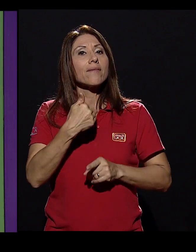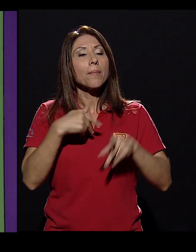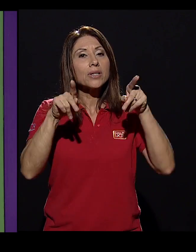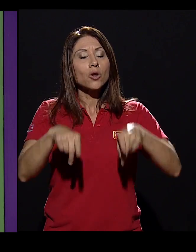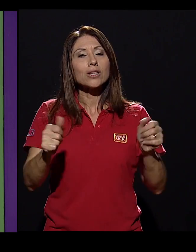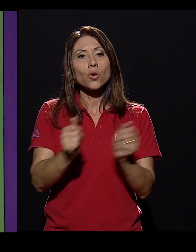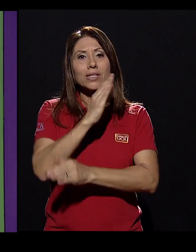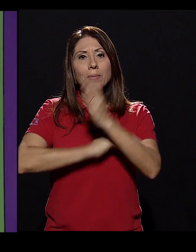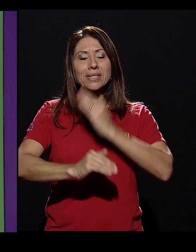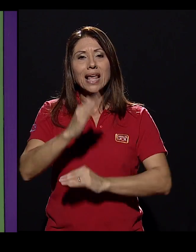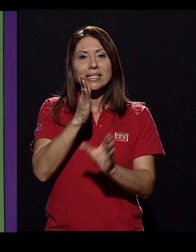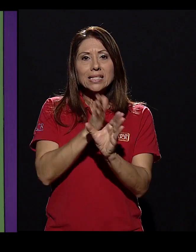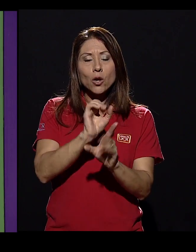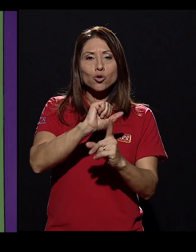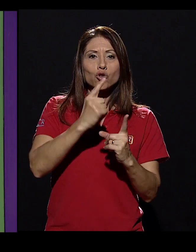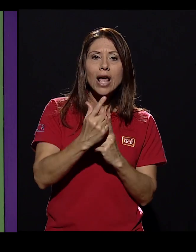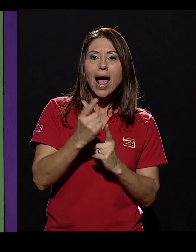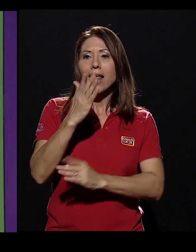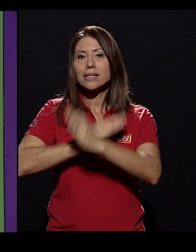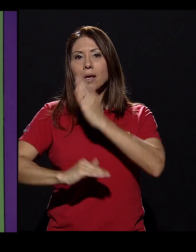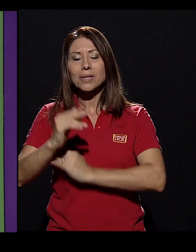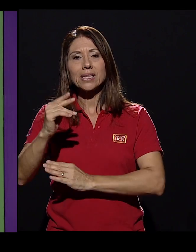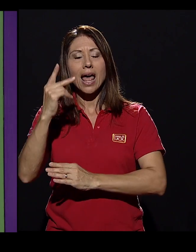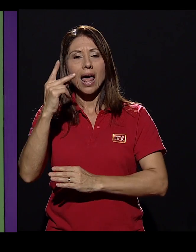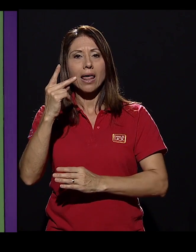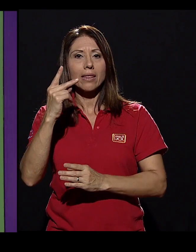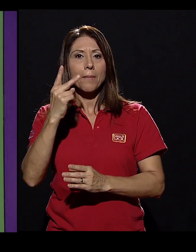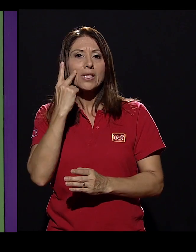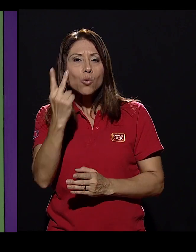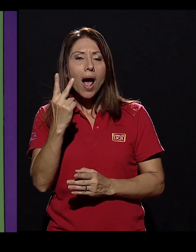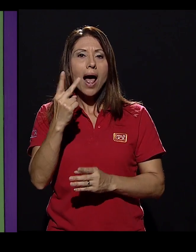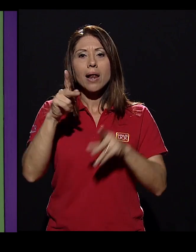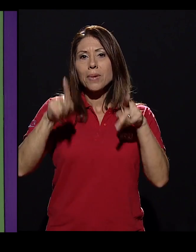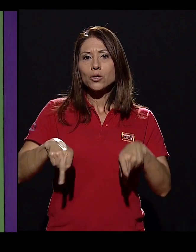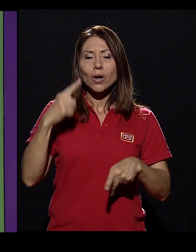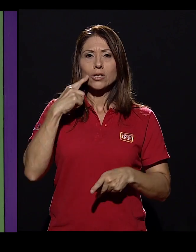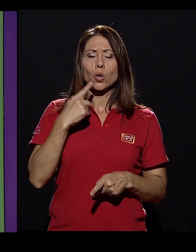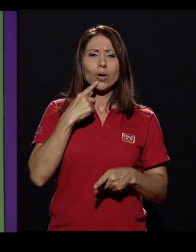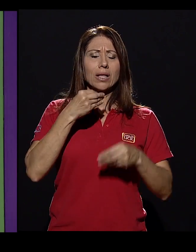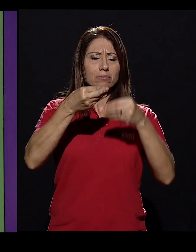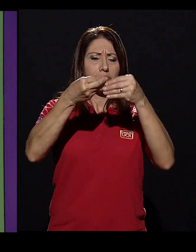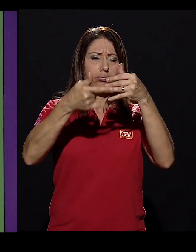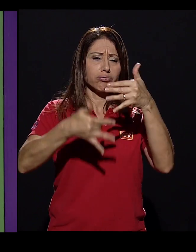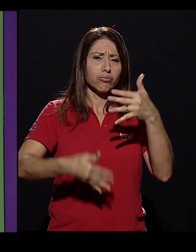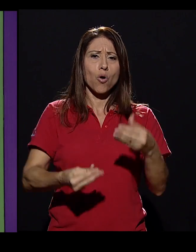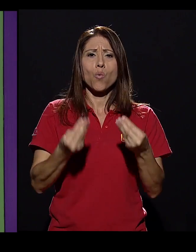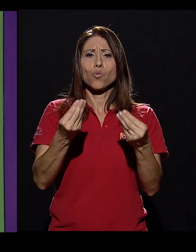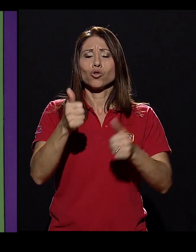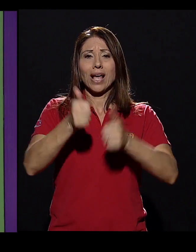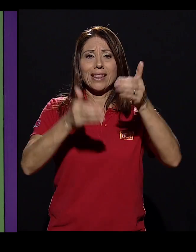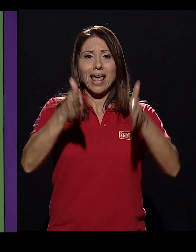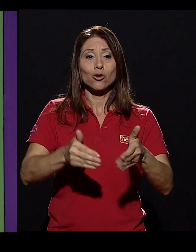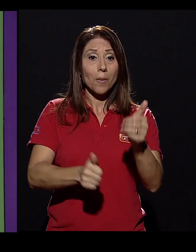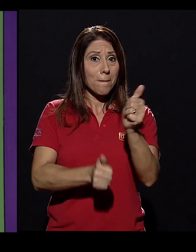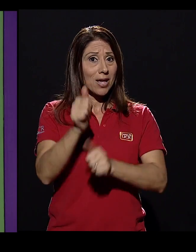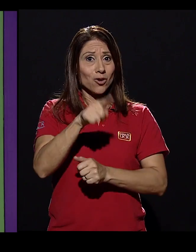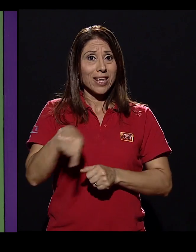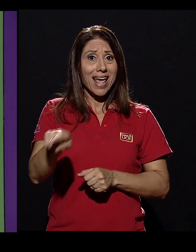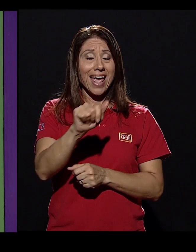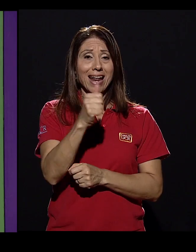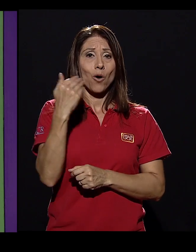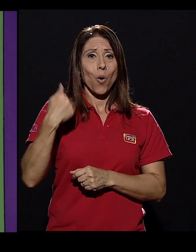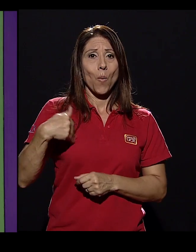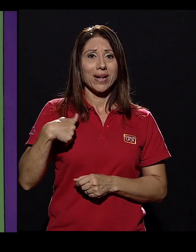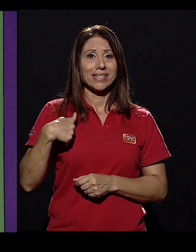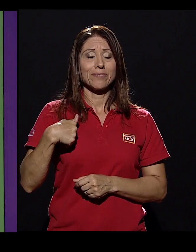personas con discapacidad psicosocial, con discapacidad visual, personas sordas, o sea, había una variedad enorme de candidaturas. La mayoría eran hombres,